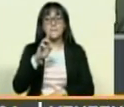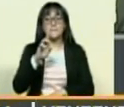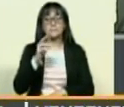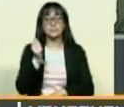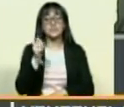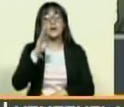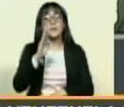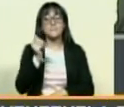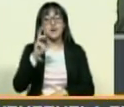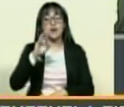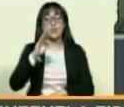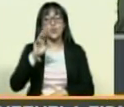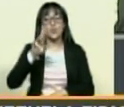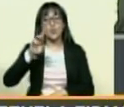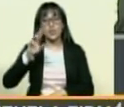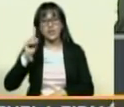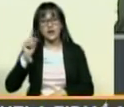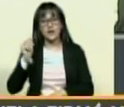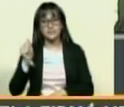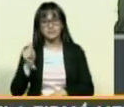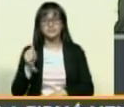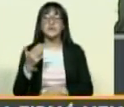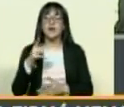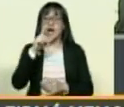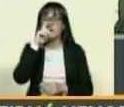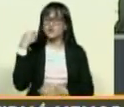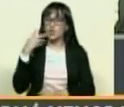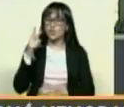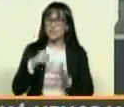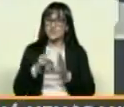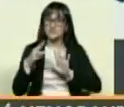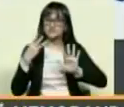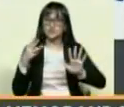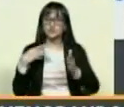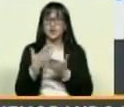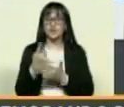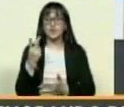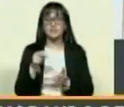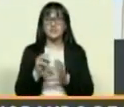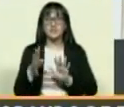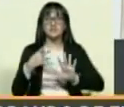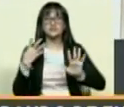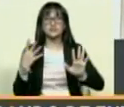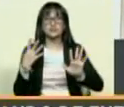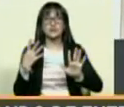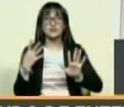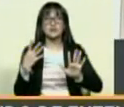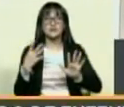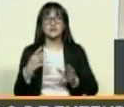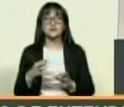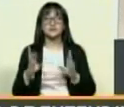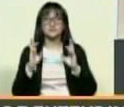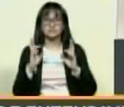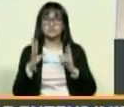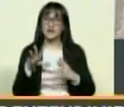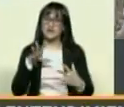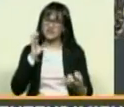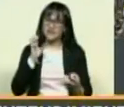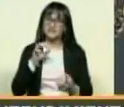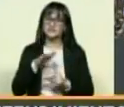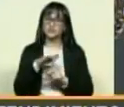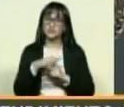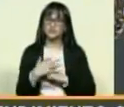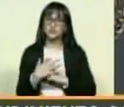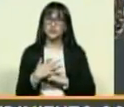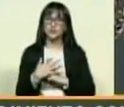aportes correspondientes a los años 2018 y 2019 para que tengan un poco más de holgura y para que atiendan la crisis que